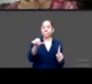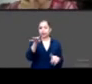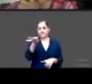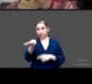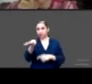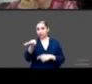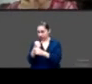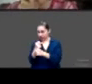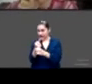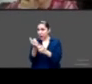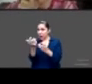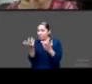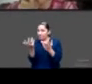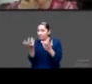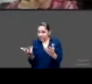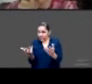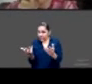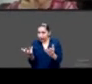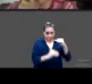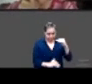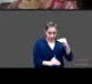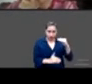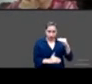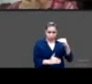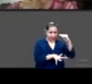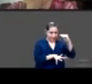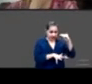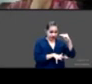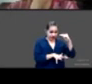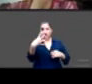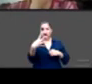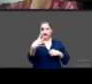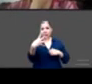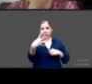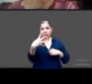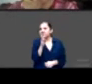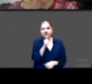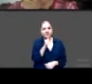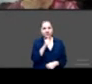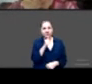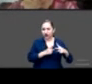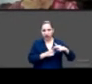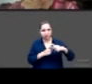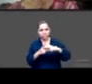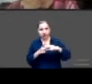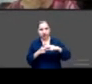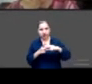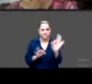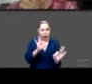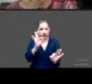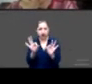no tenemos manera de medir y el efecto puede ser lo vamos a ver hasta el próximo año con los datos